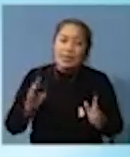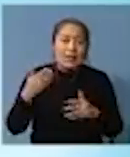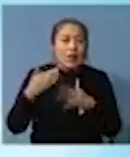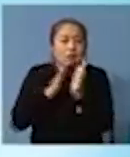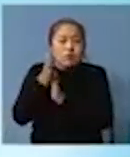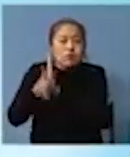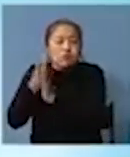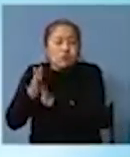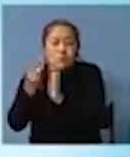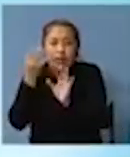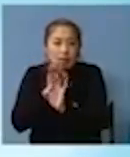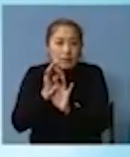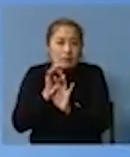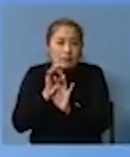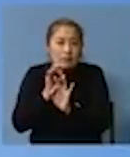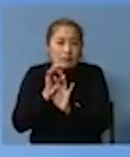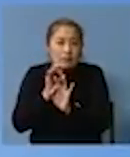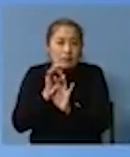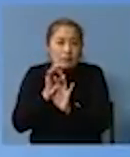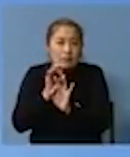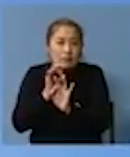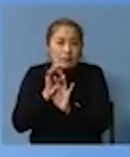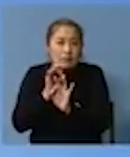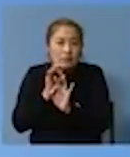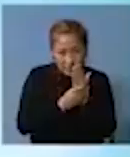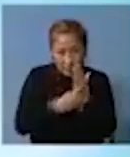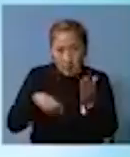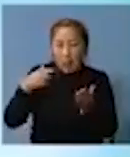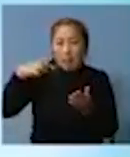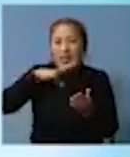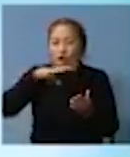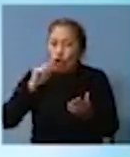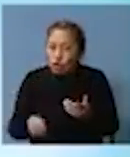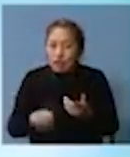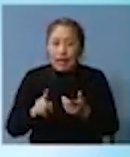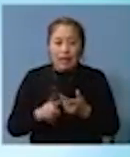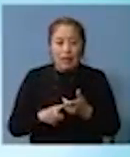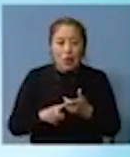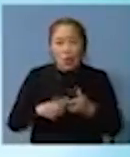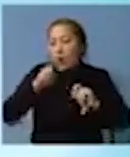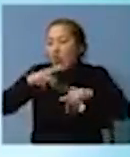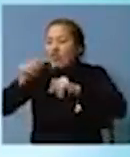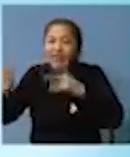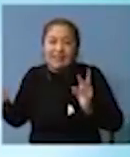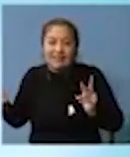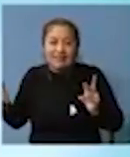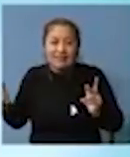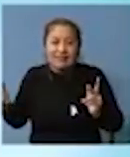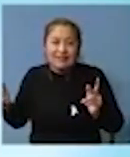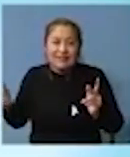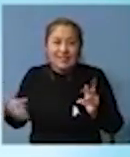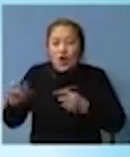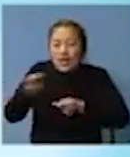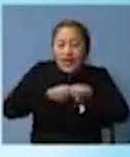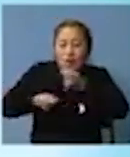convenció la propuesta de Ferreira, ¿qué va a hacer con los ministerios? ¿Los van a manejar desde el PJ o él los va a vender? O él